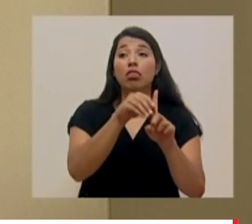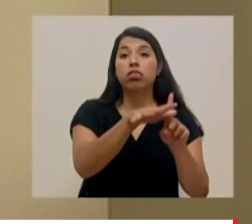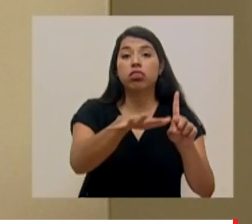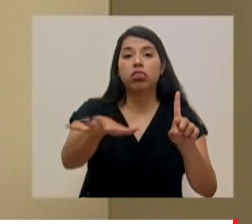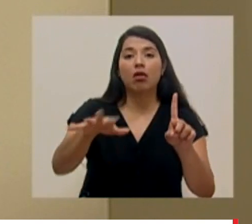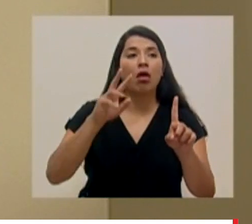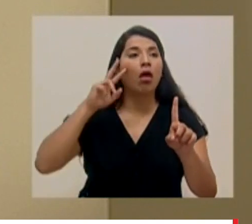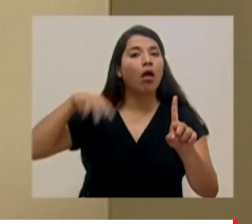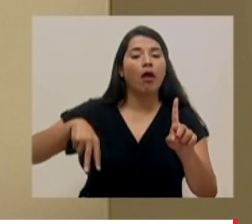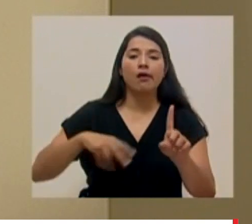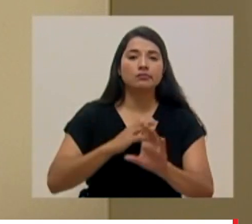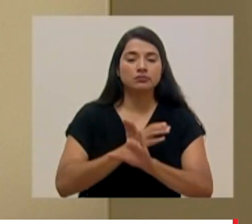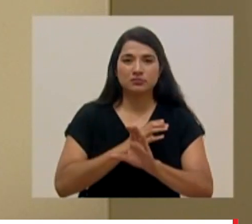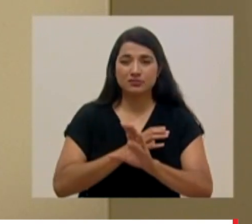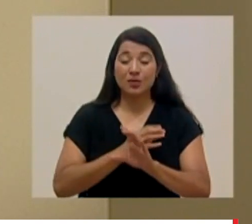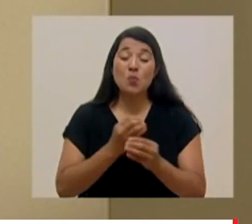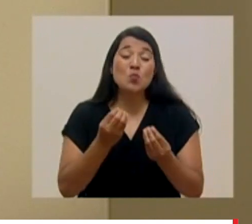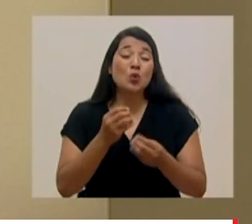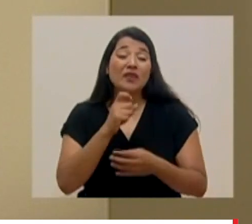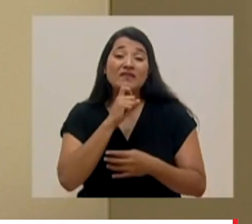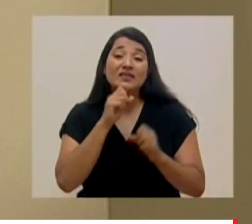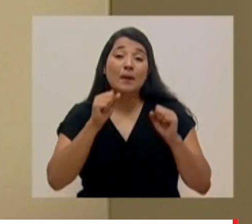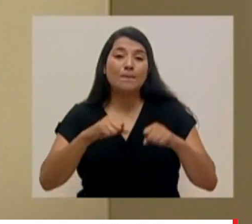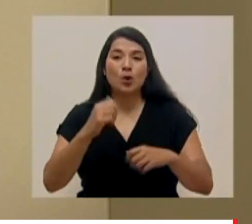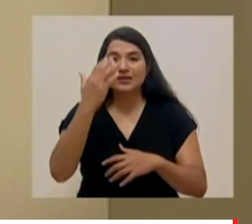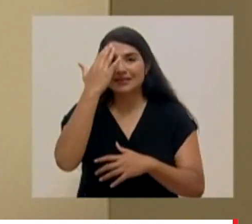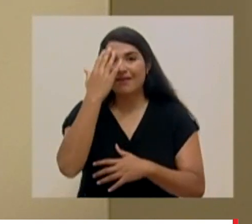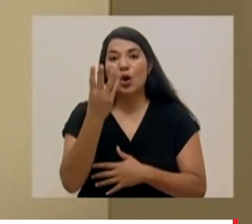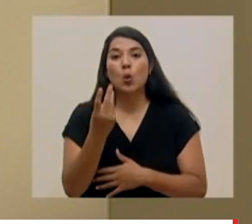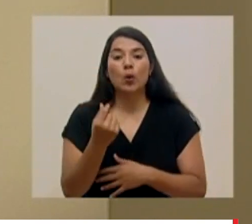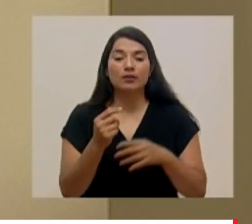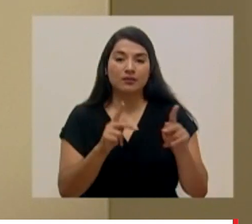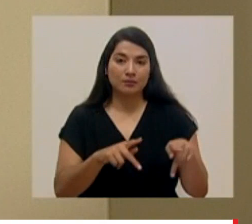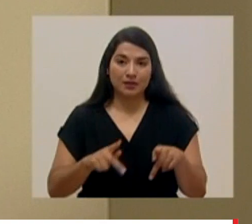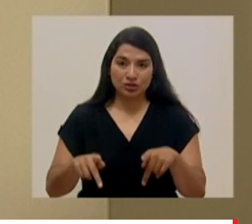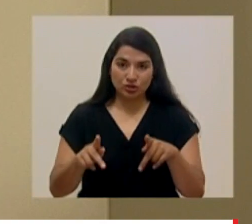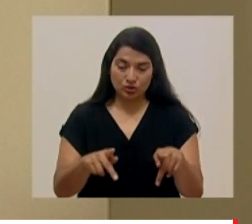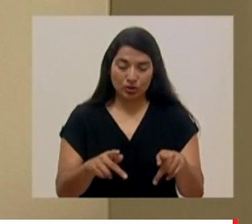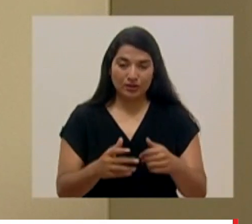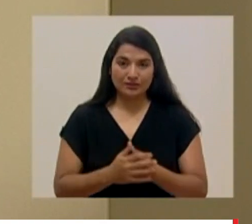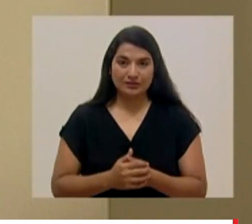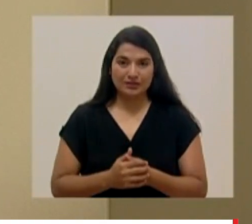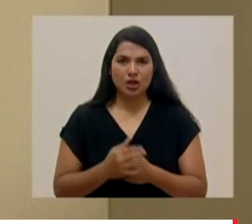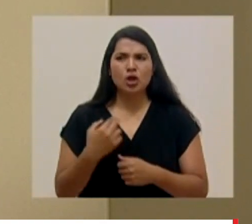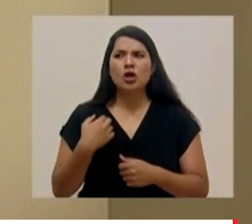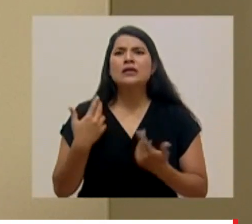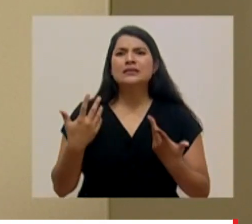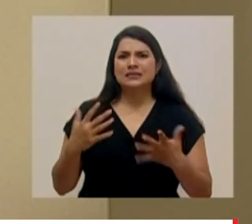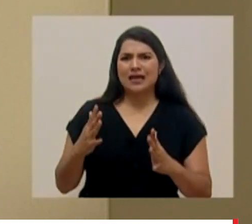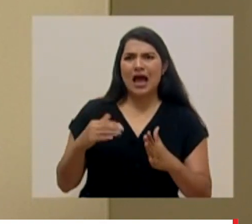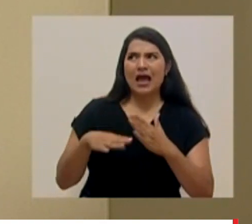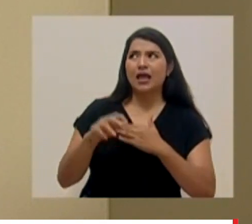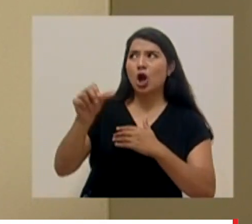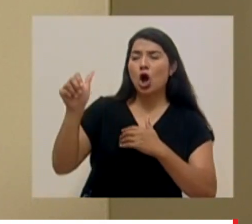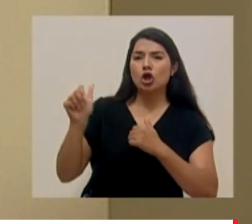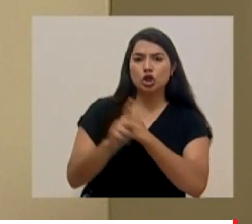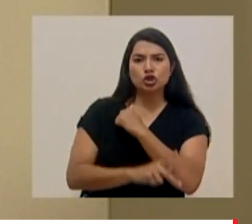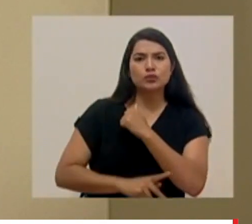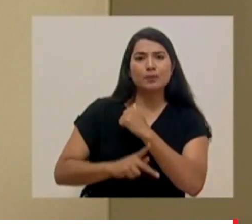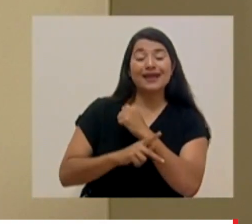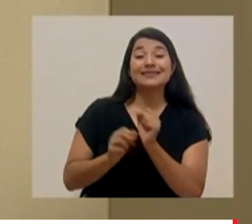es muy difícil precisar el porcentaje o un estimado. Se han hecho pruebas en otros países en